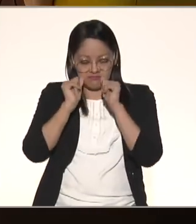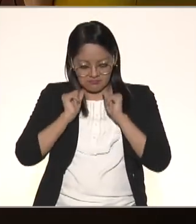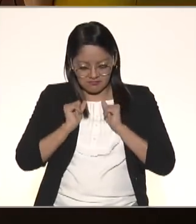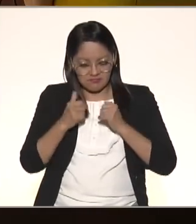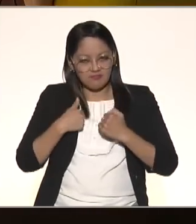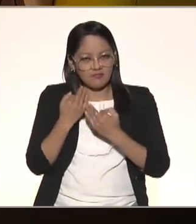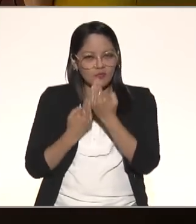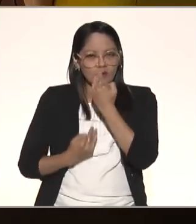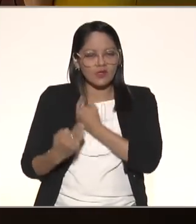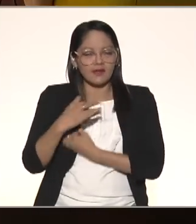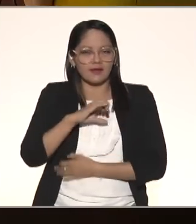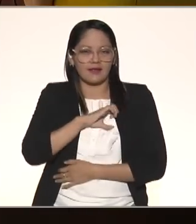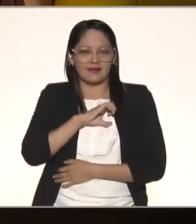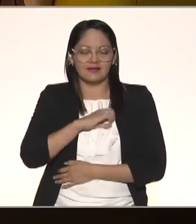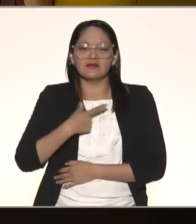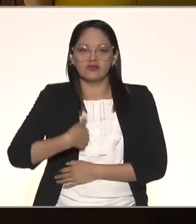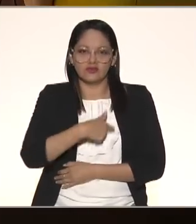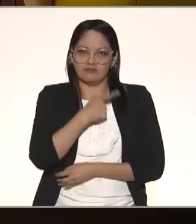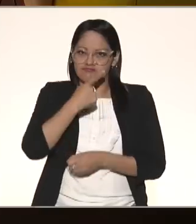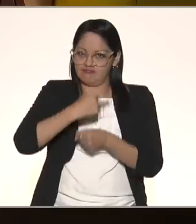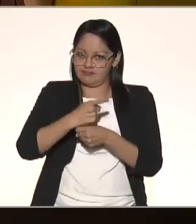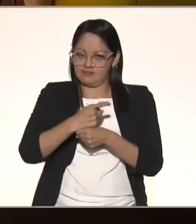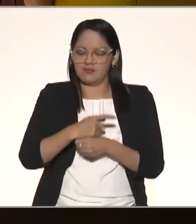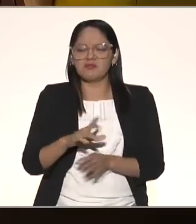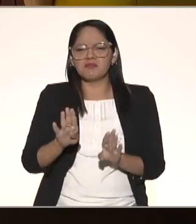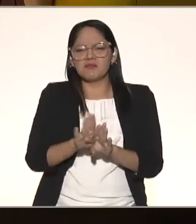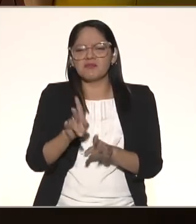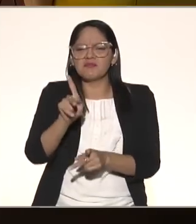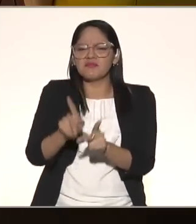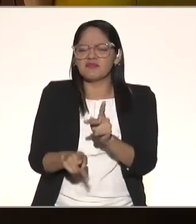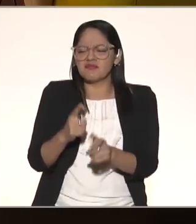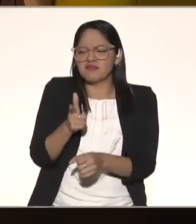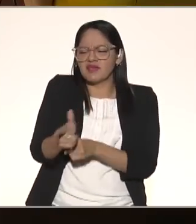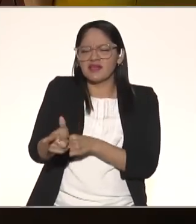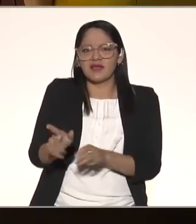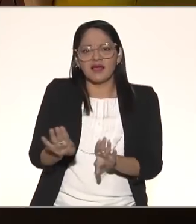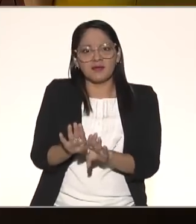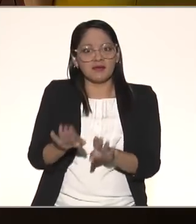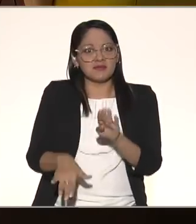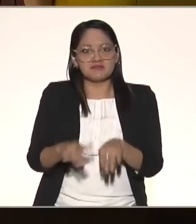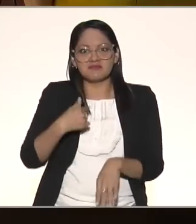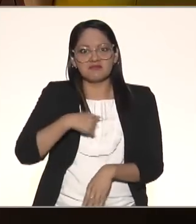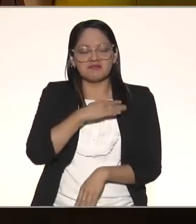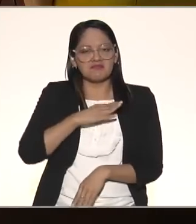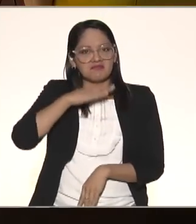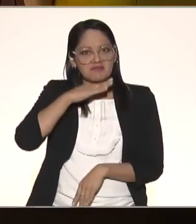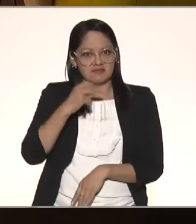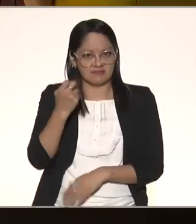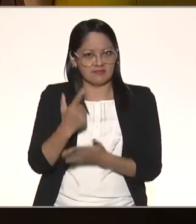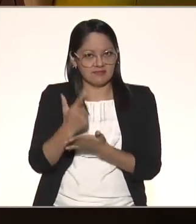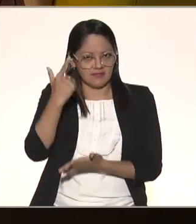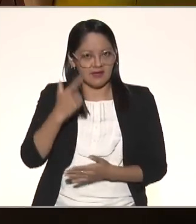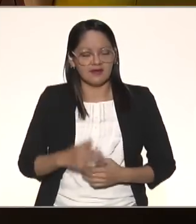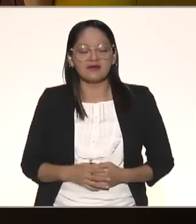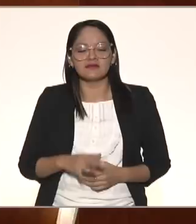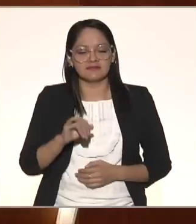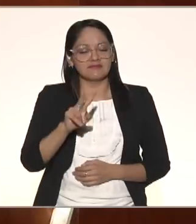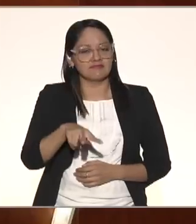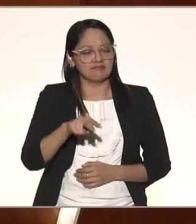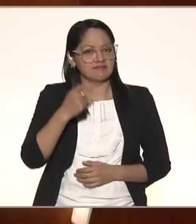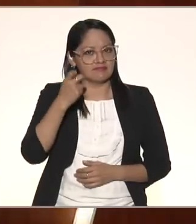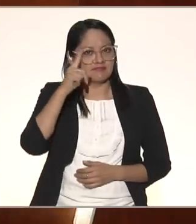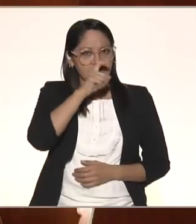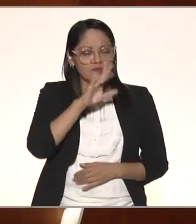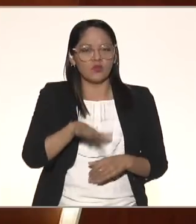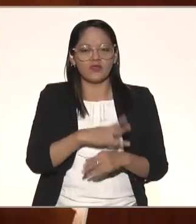si no nos queremos nosotros. ¿Cómo identificar? A veces ni siquiera nos damos cuenta de eso. Es algo grave. Es algo muy complicado y es un